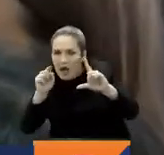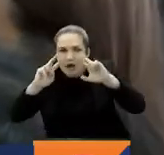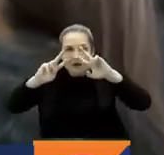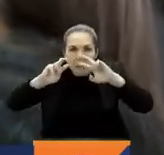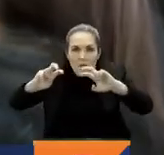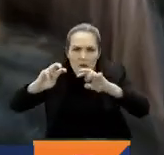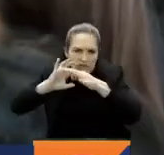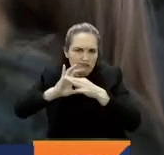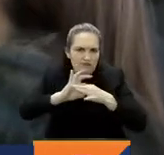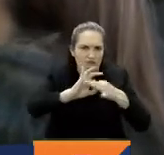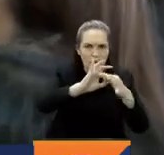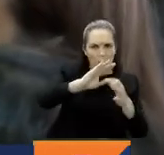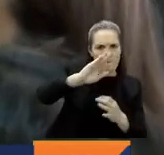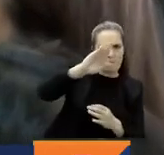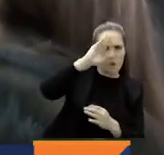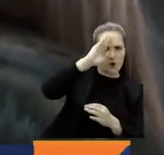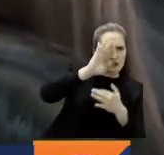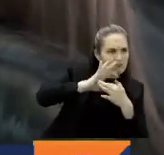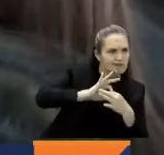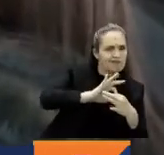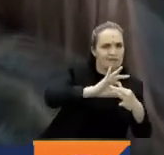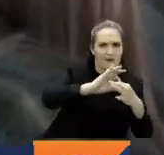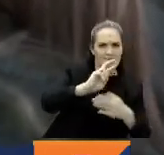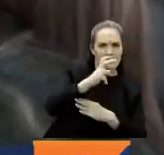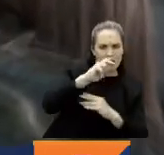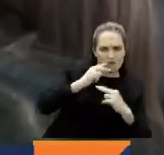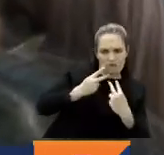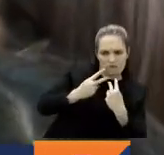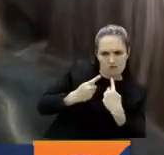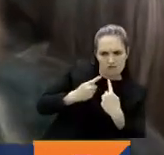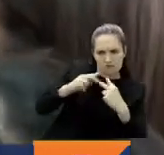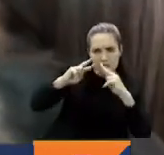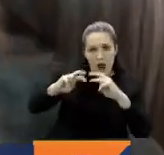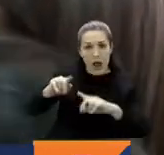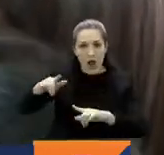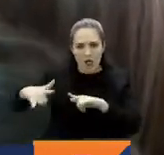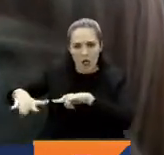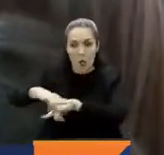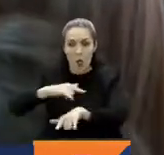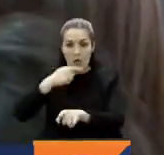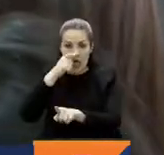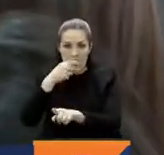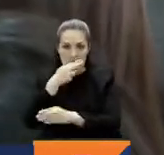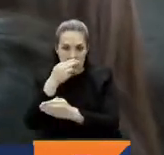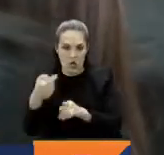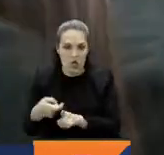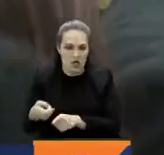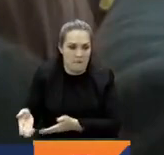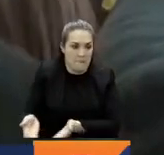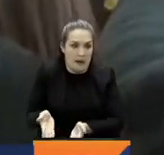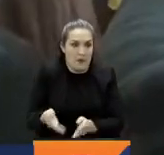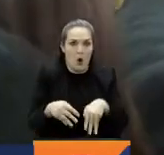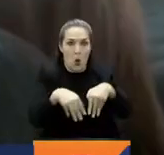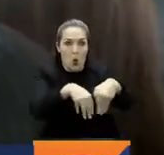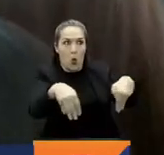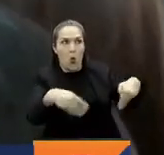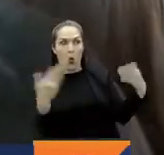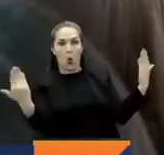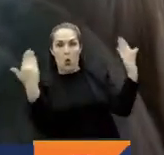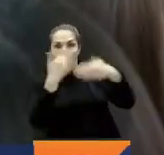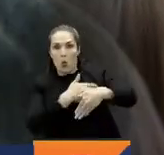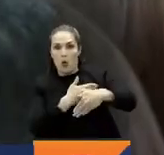Policía Nacional a las labores de la Fiscalía. Pero los que han instrumentalizado a los niños para esos actos de violencia merecen una